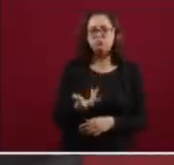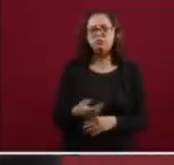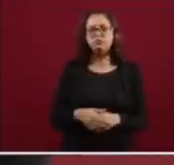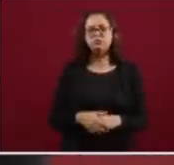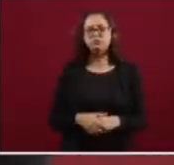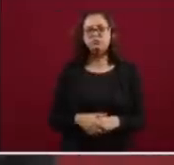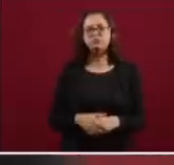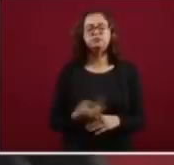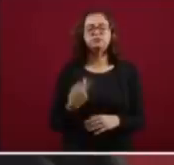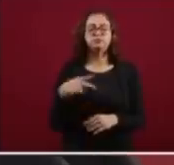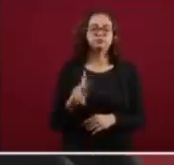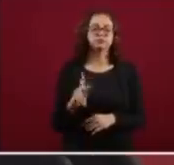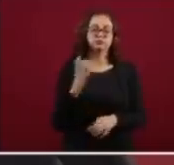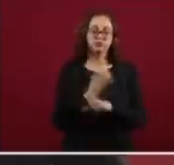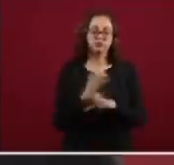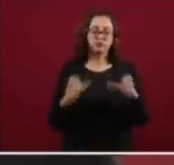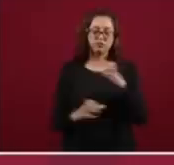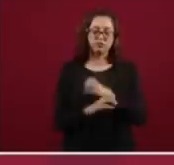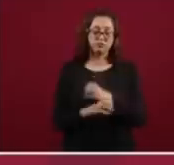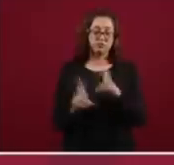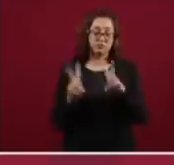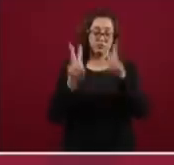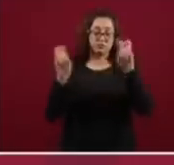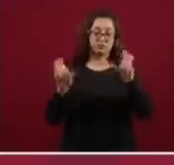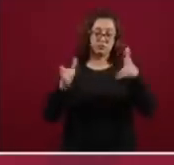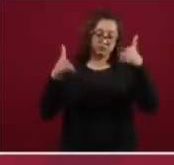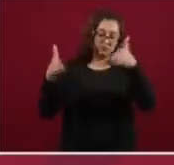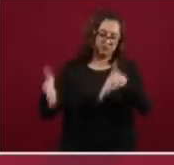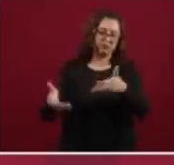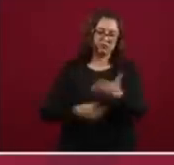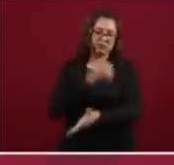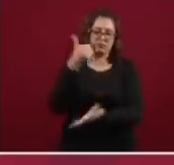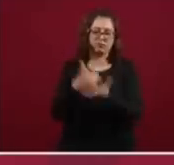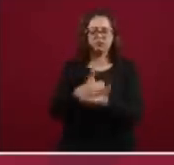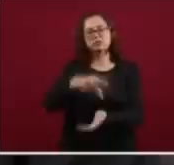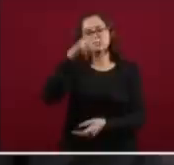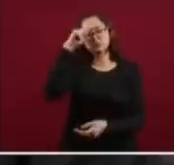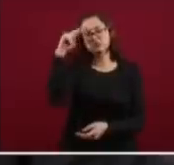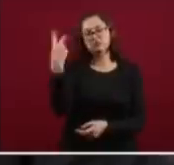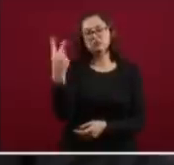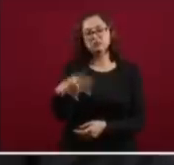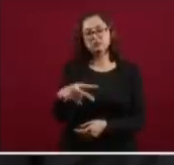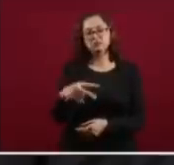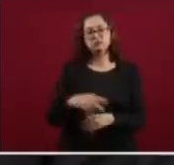pues son cosas que corresponden al gobierno de la ciudad